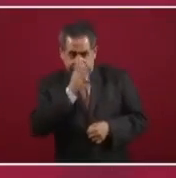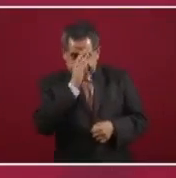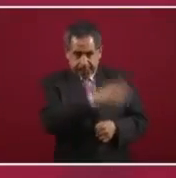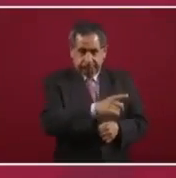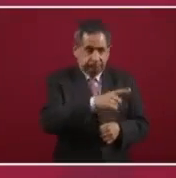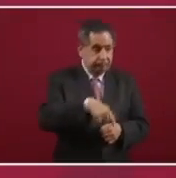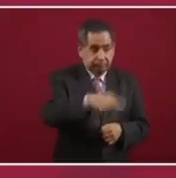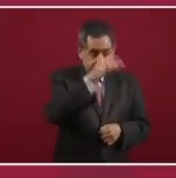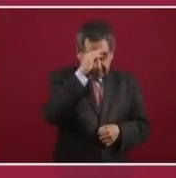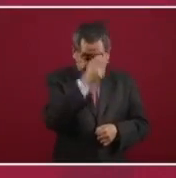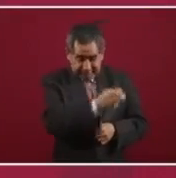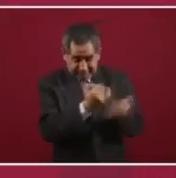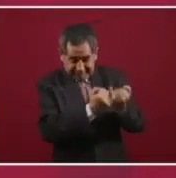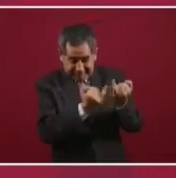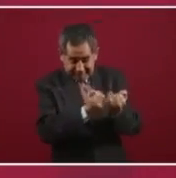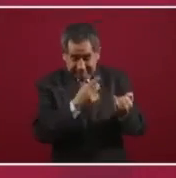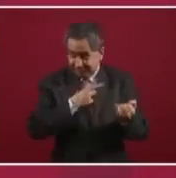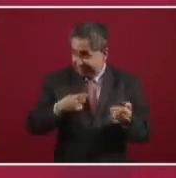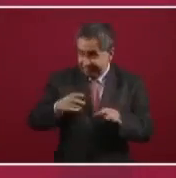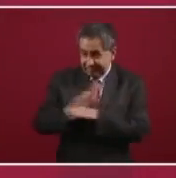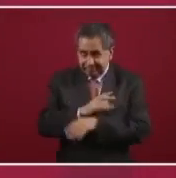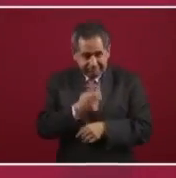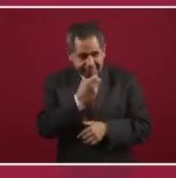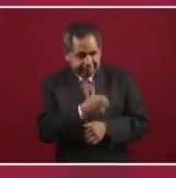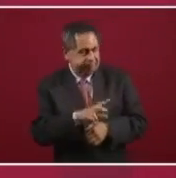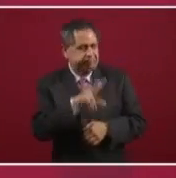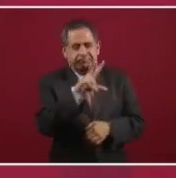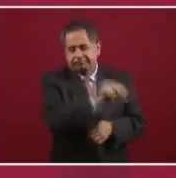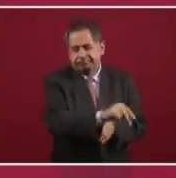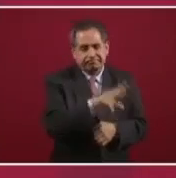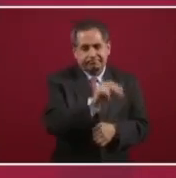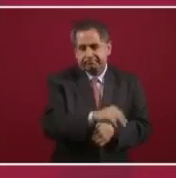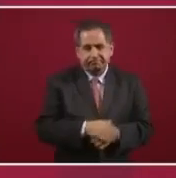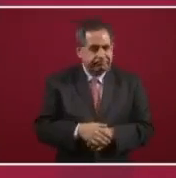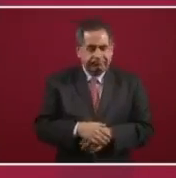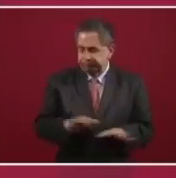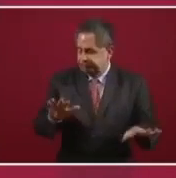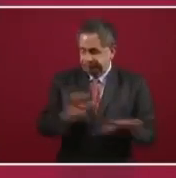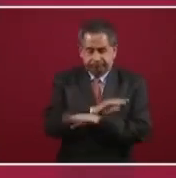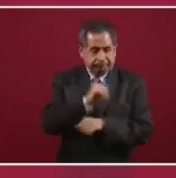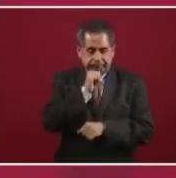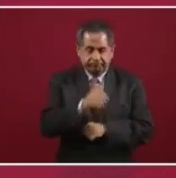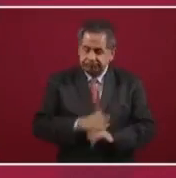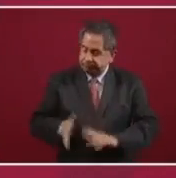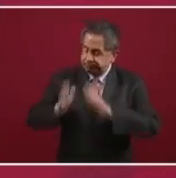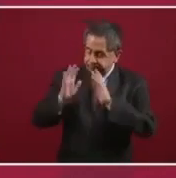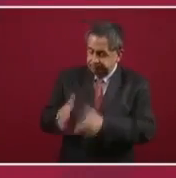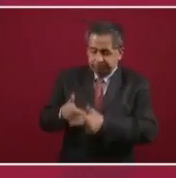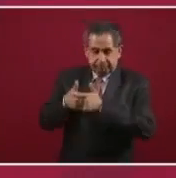a los que piensan de esa manera que no vamos a modificar